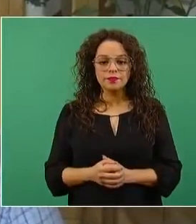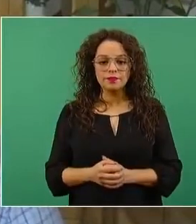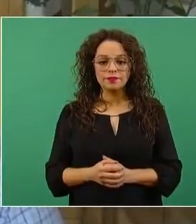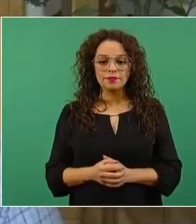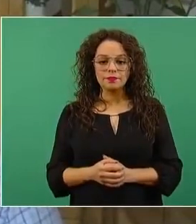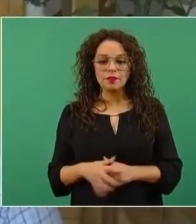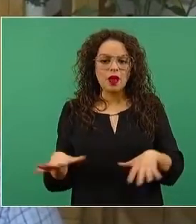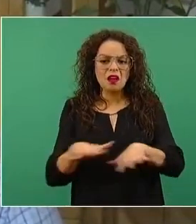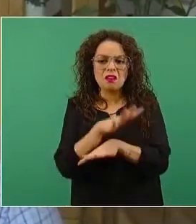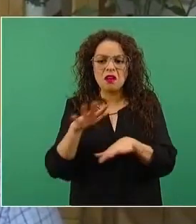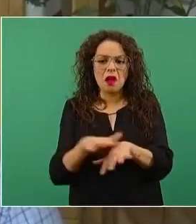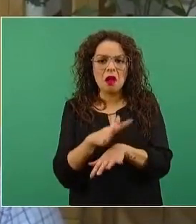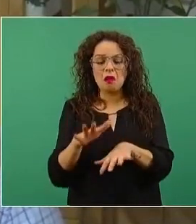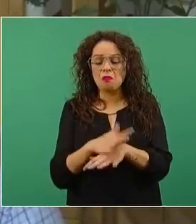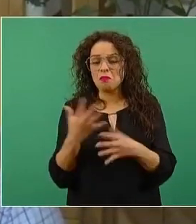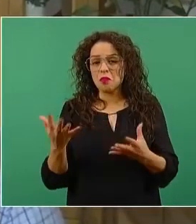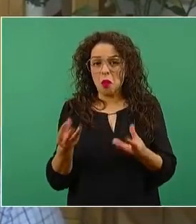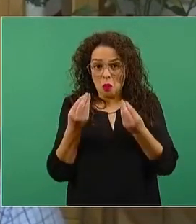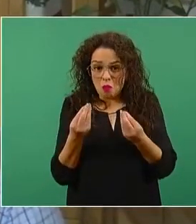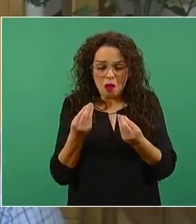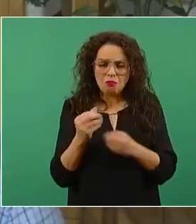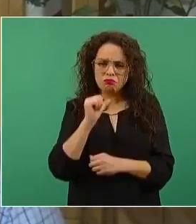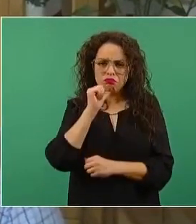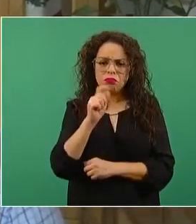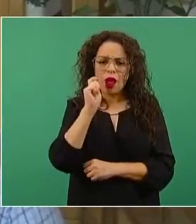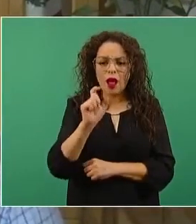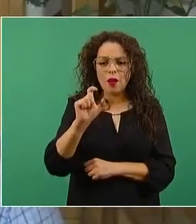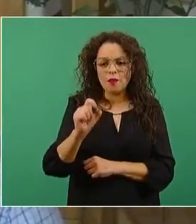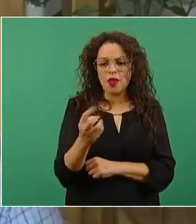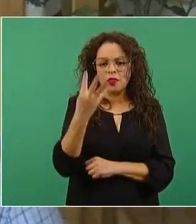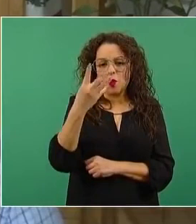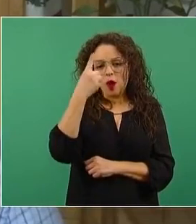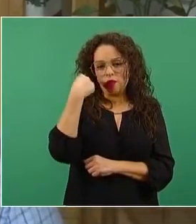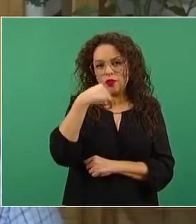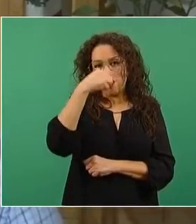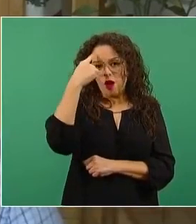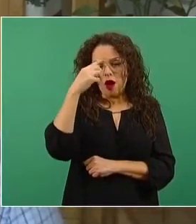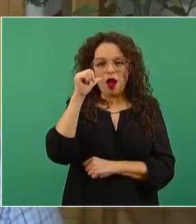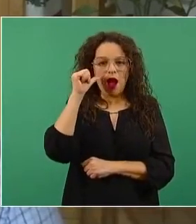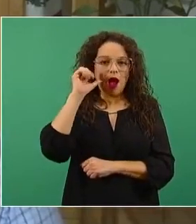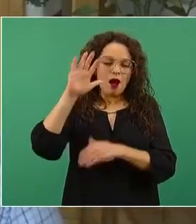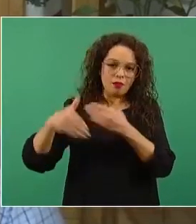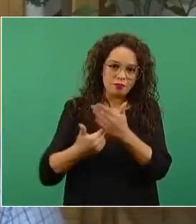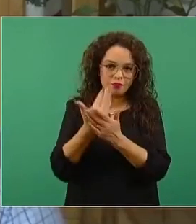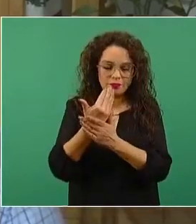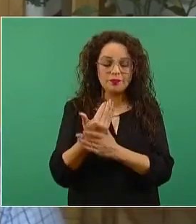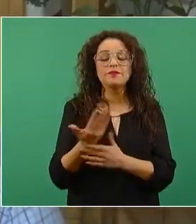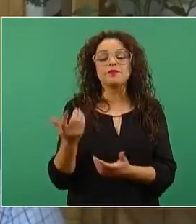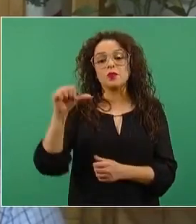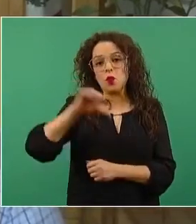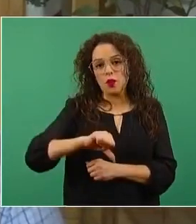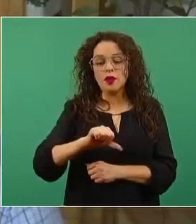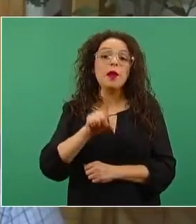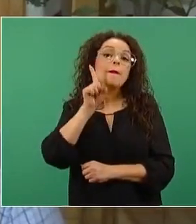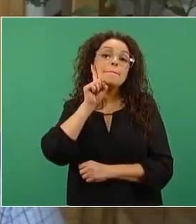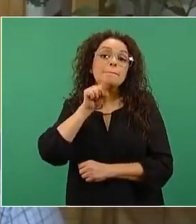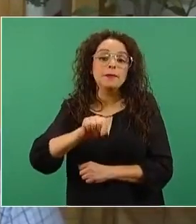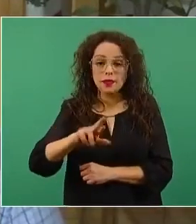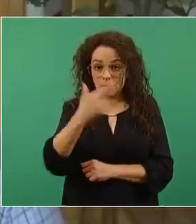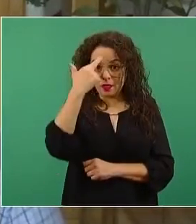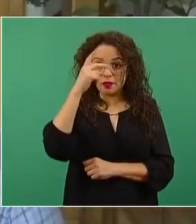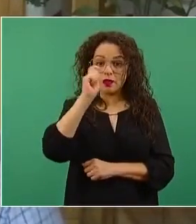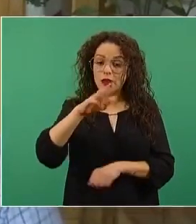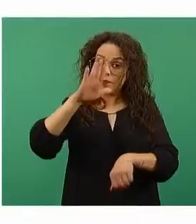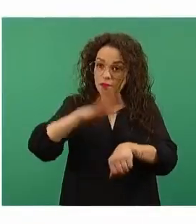mayores variaciones en las últimas 24 horas, recordando que el día de mañana estará arribando